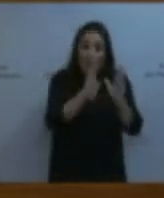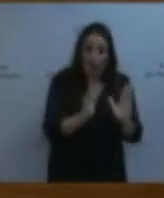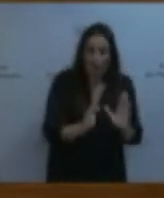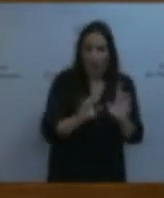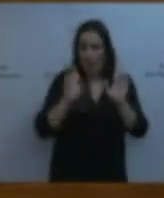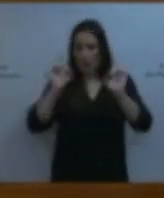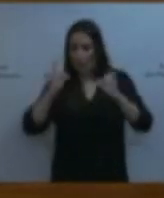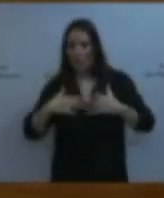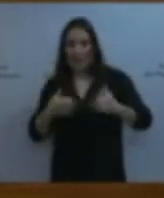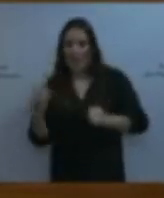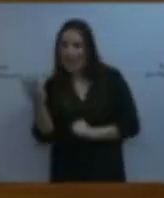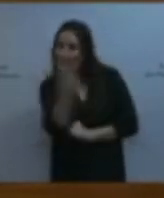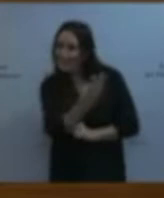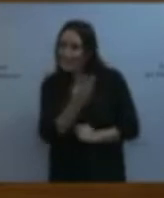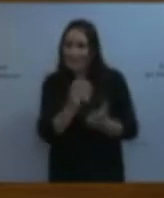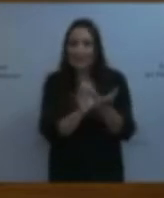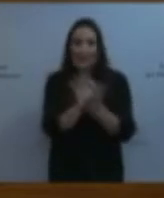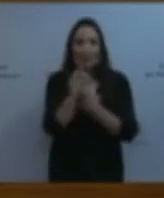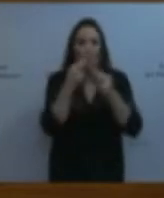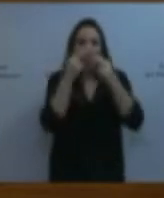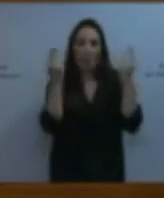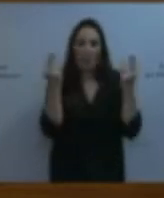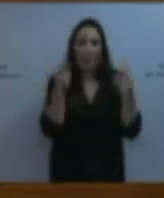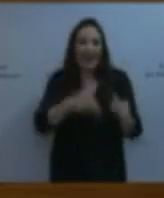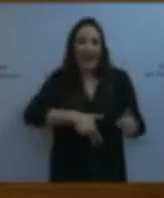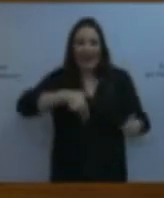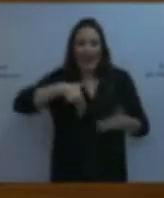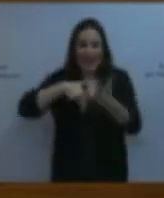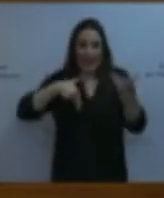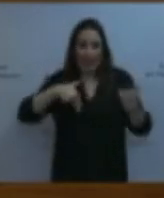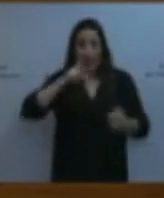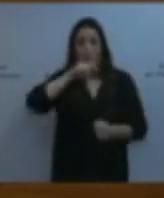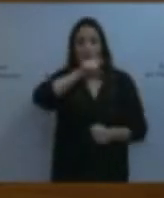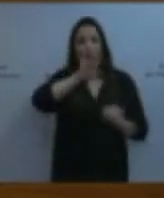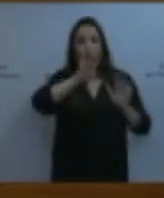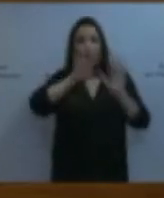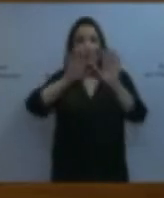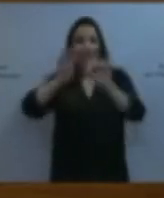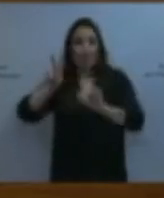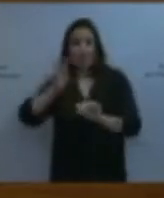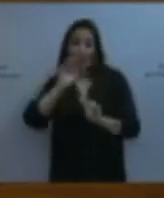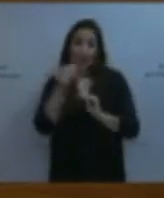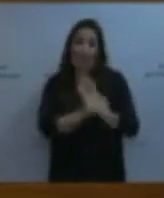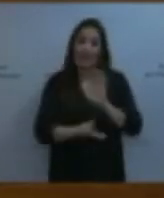sanidad, constituye un servicio público de interés general. En 1992, y mediante una ley, se